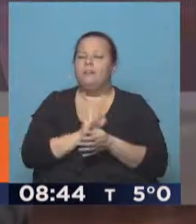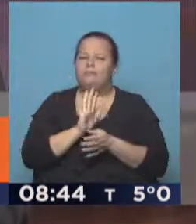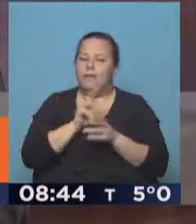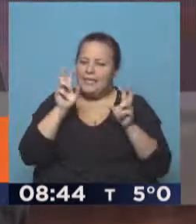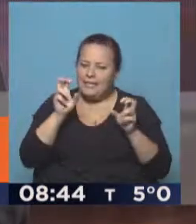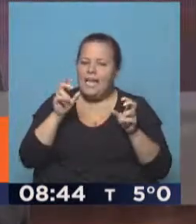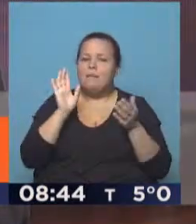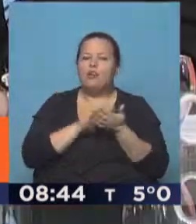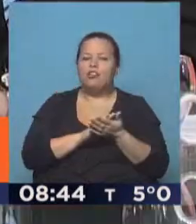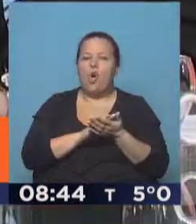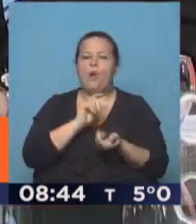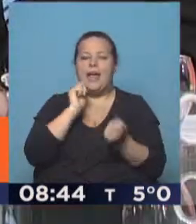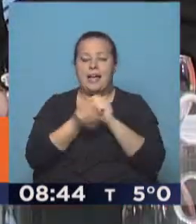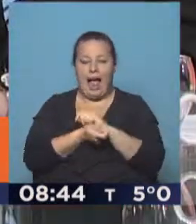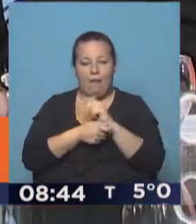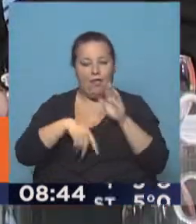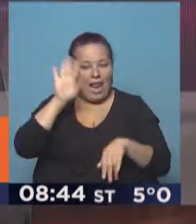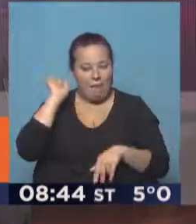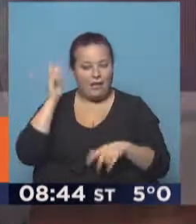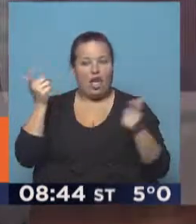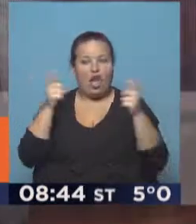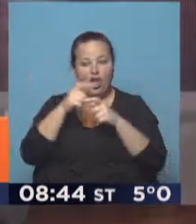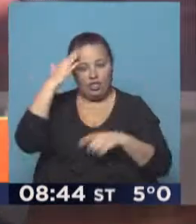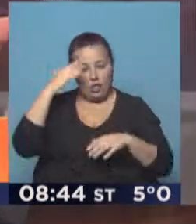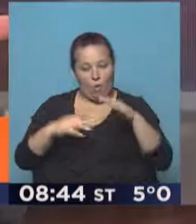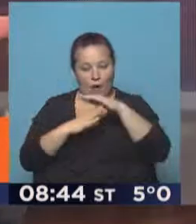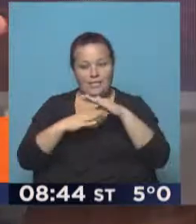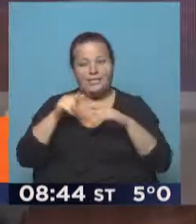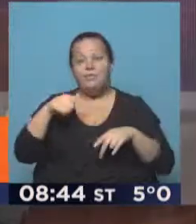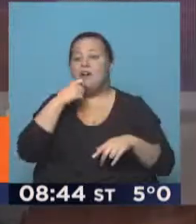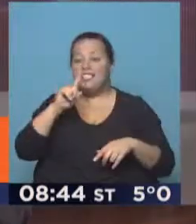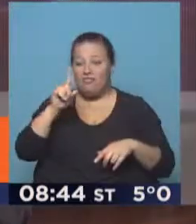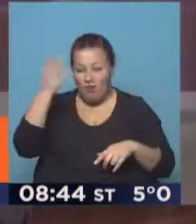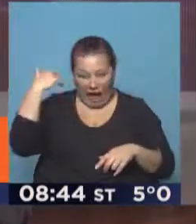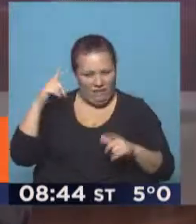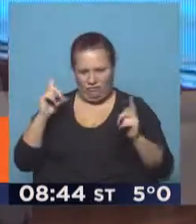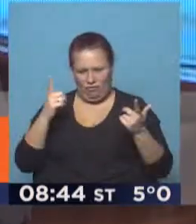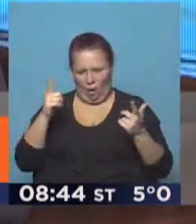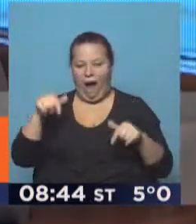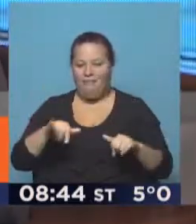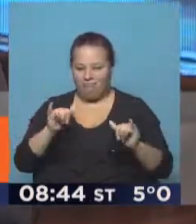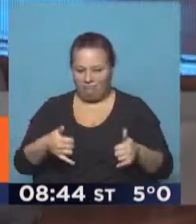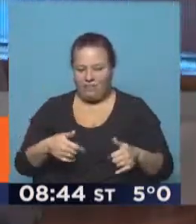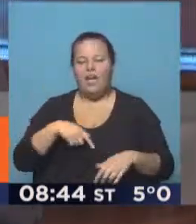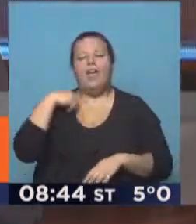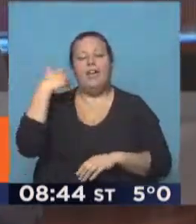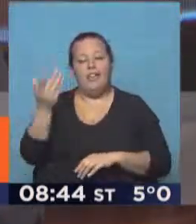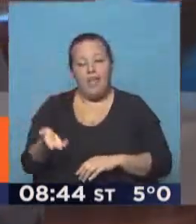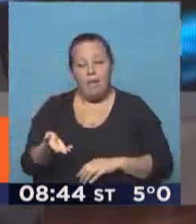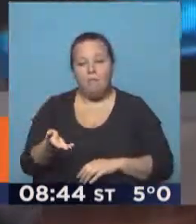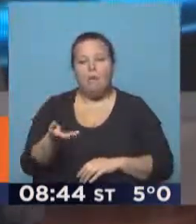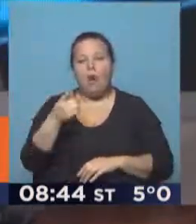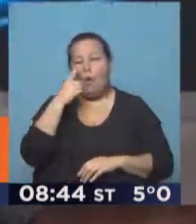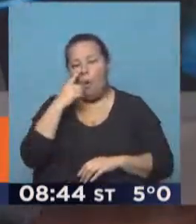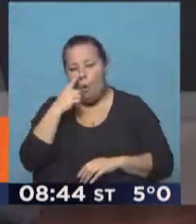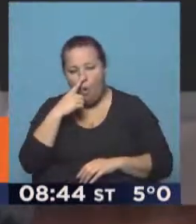cuestión vinculada con el cambio de mayorías en el Consejo de la Magistratura, porque estoy seguro que esto no hubiese sucedido antes. Y luego, ya entrado